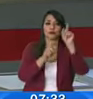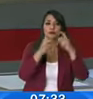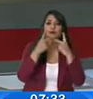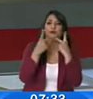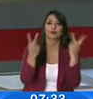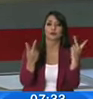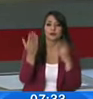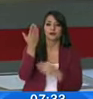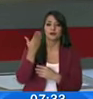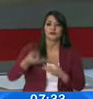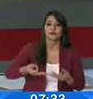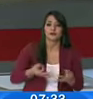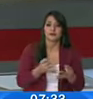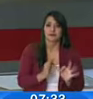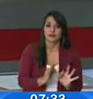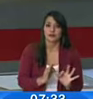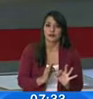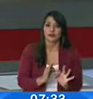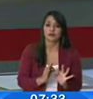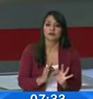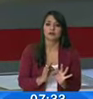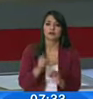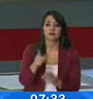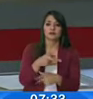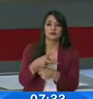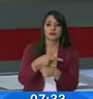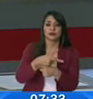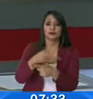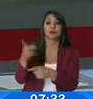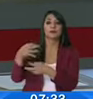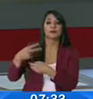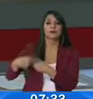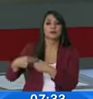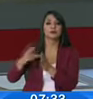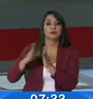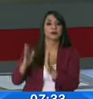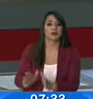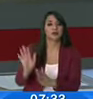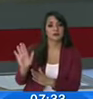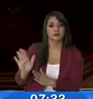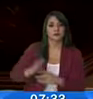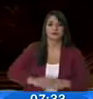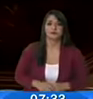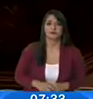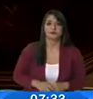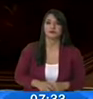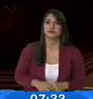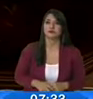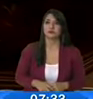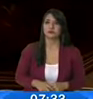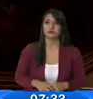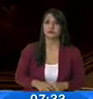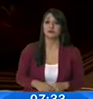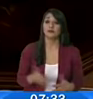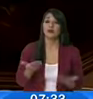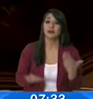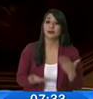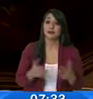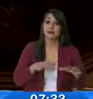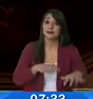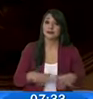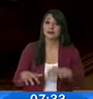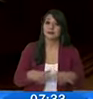popular del pasado febrero, de la cual derivó el actual Consejo de Participación Ciudadana Transitorio. Indicios de ilegitimidad